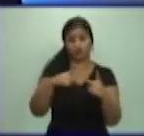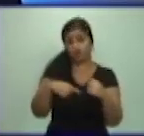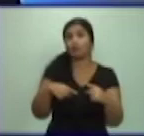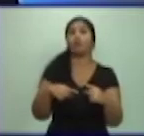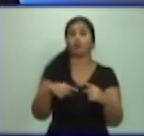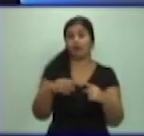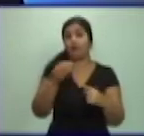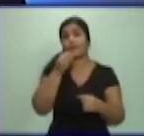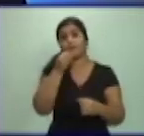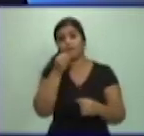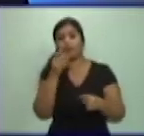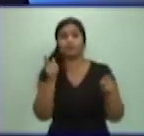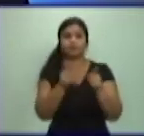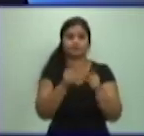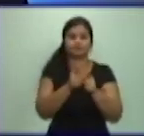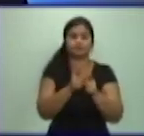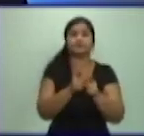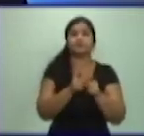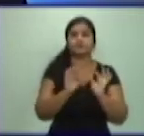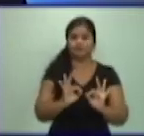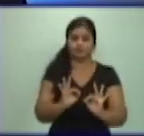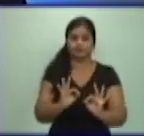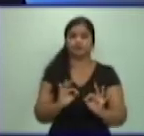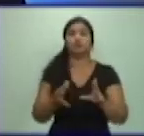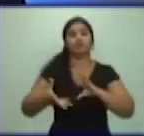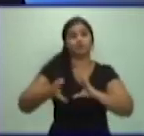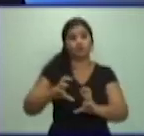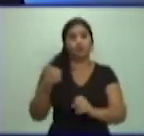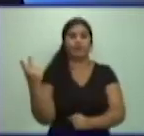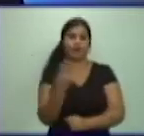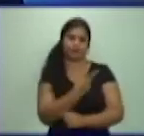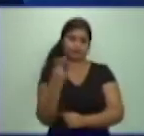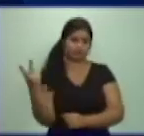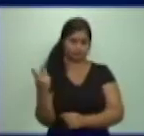de dos maneras. Vamos a ver el ejercicio.